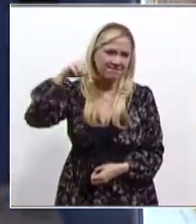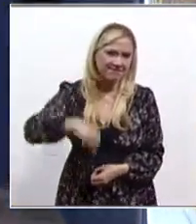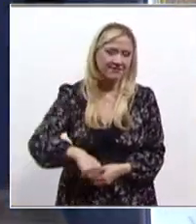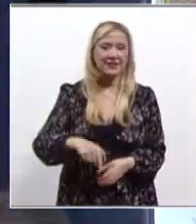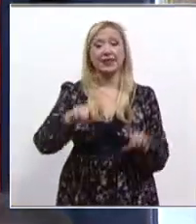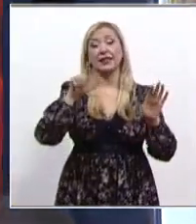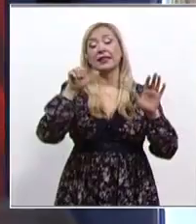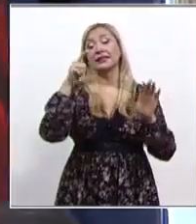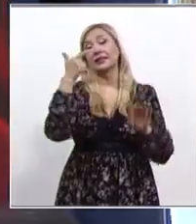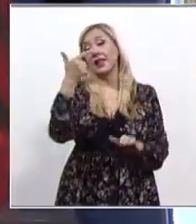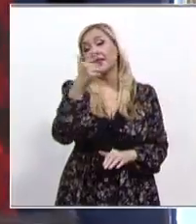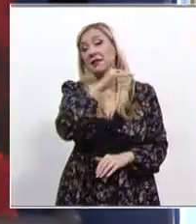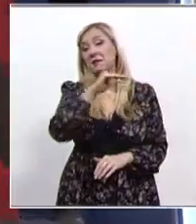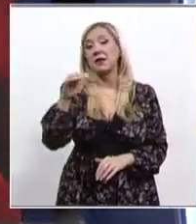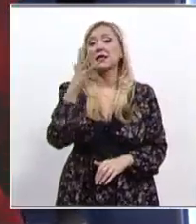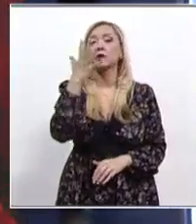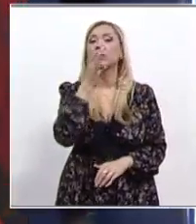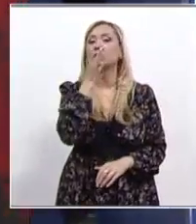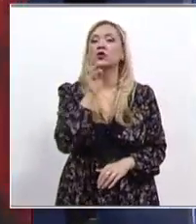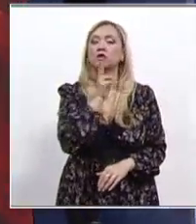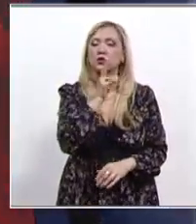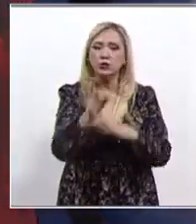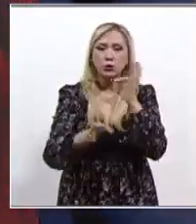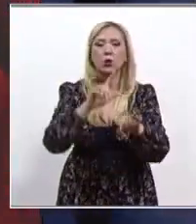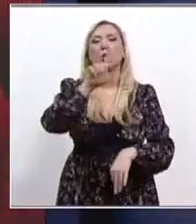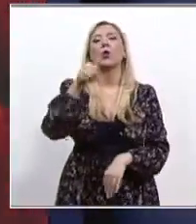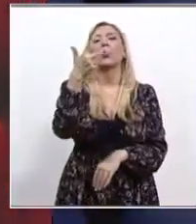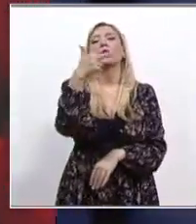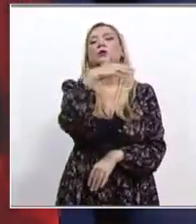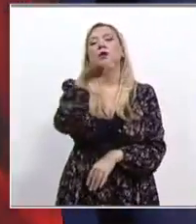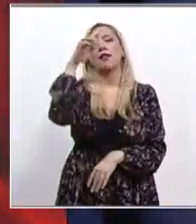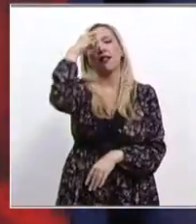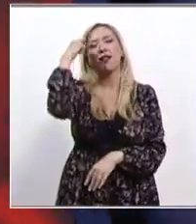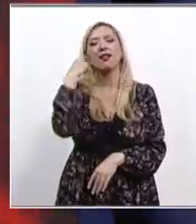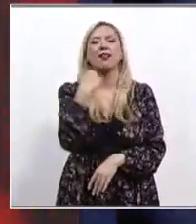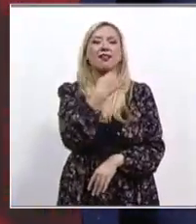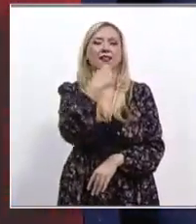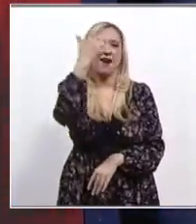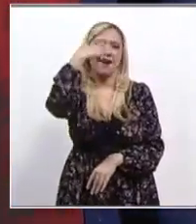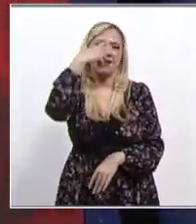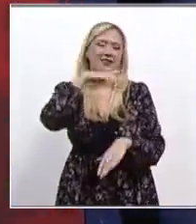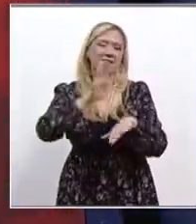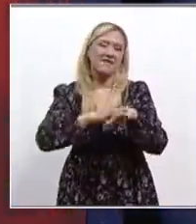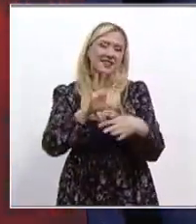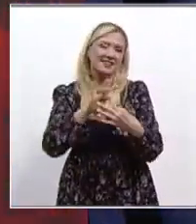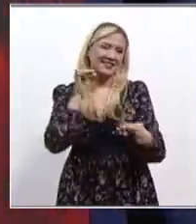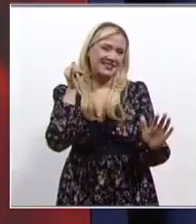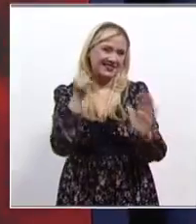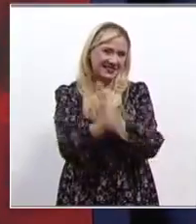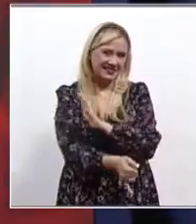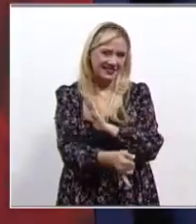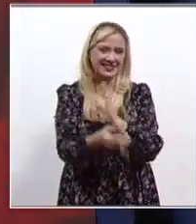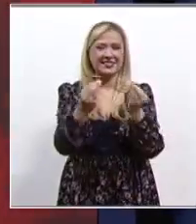las 19:30 horas no se pierdan nuestro avance informativo y a las 8:30 de la noche el noticiario nocturno.